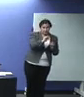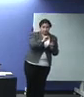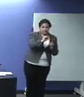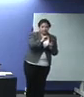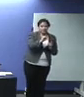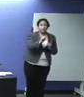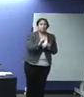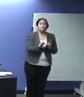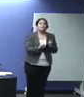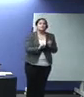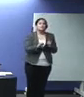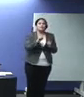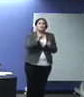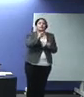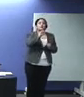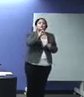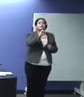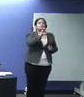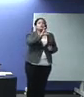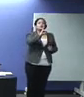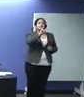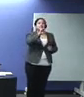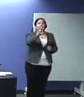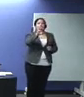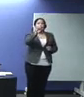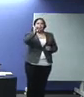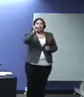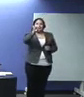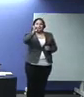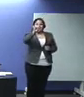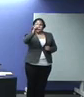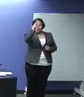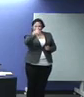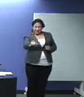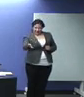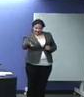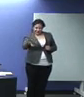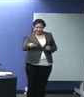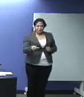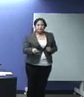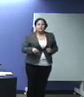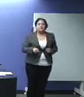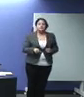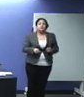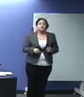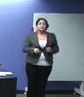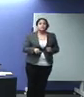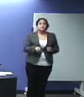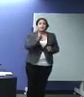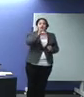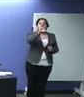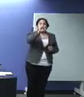Internacional de Enfermedades, la CIE-10 en su décima versión, y digamos que la CIF